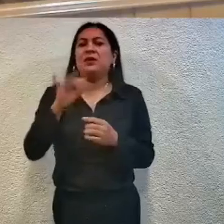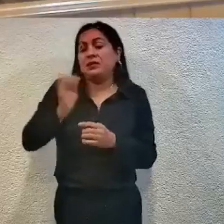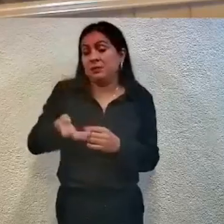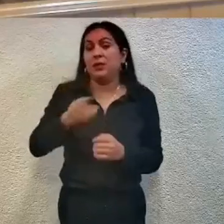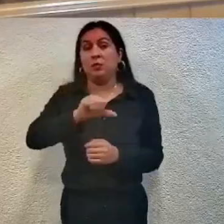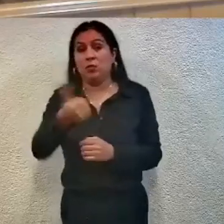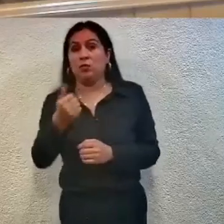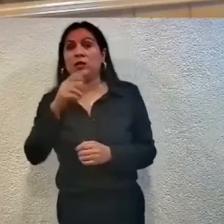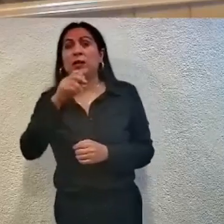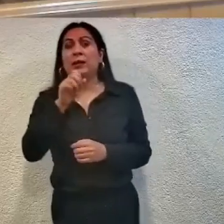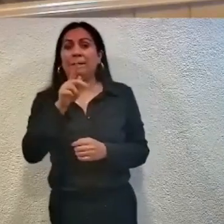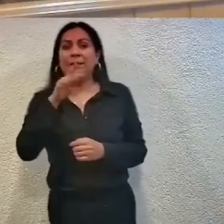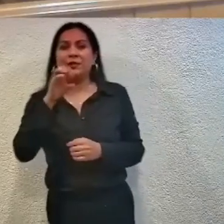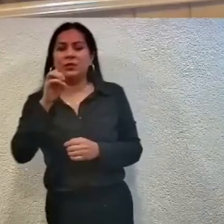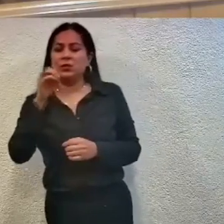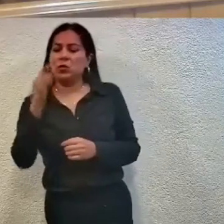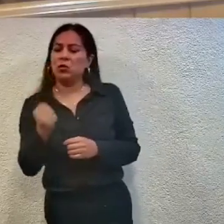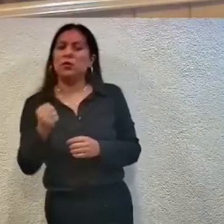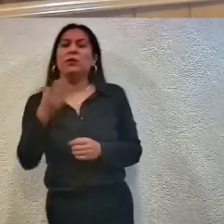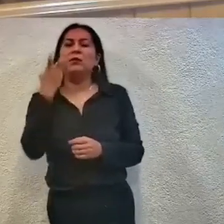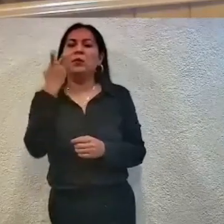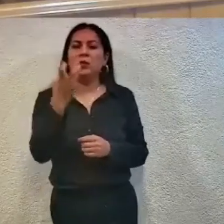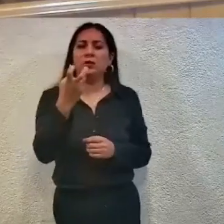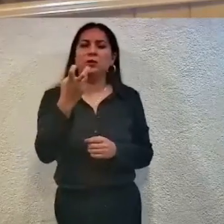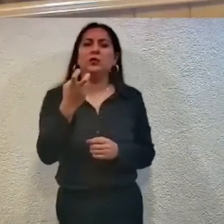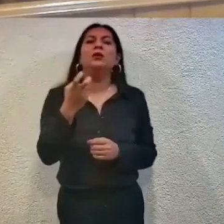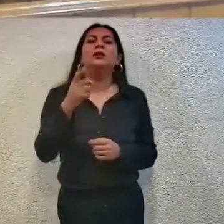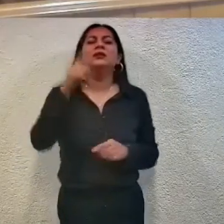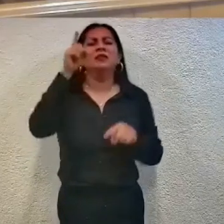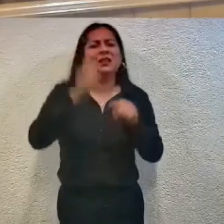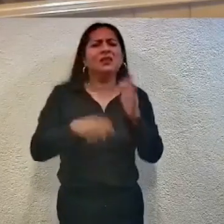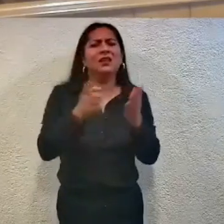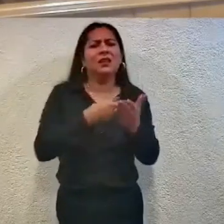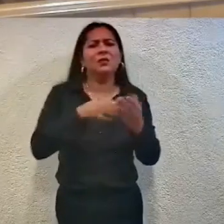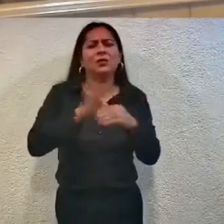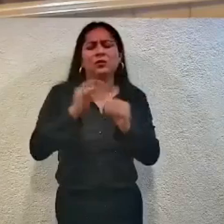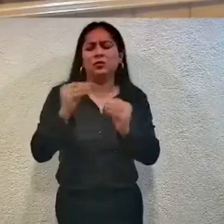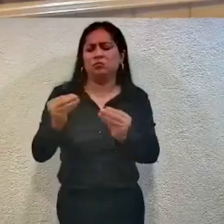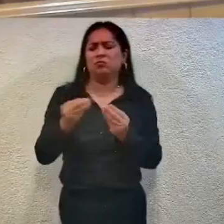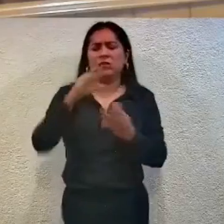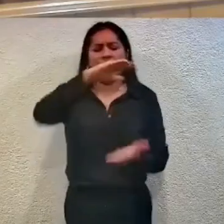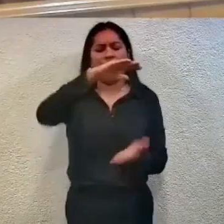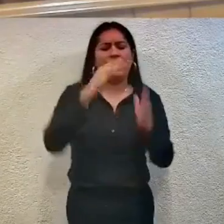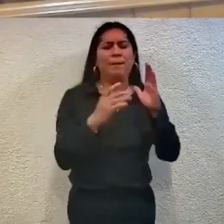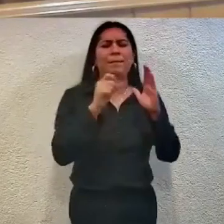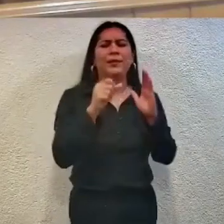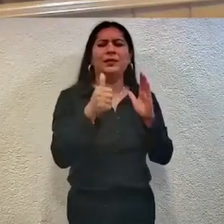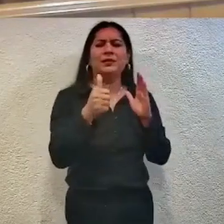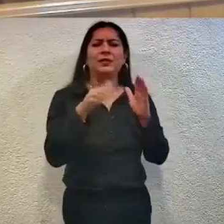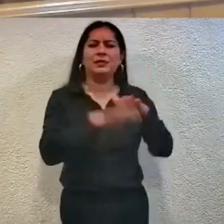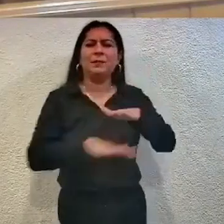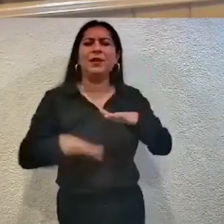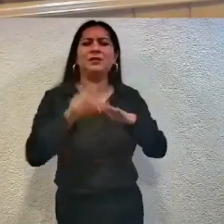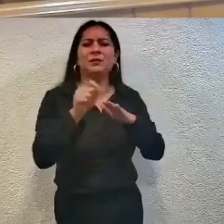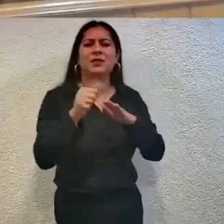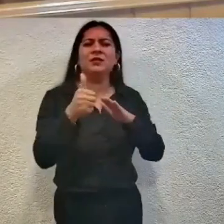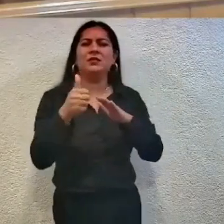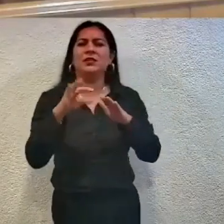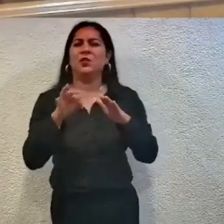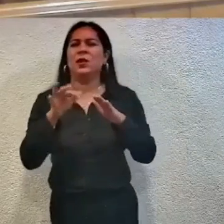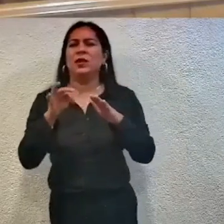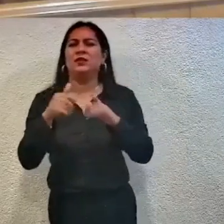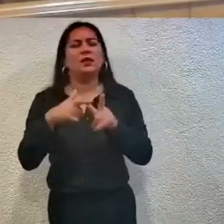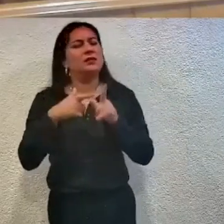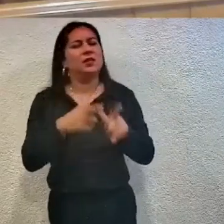infundado por una parte y fundado por otra el GIN 009. En consecuencia, se anula la votación recibida en las casillas